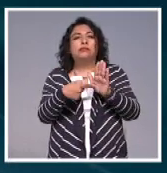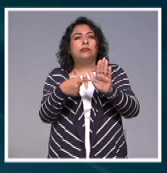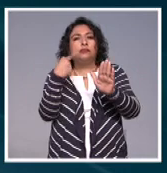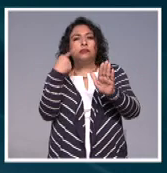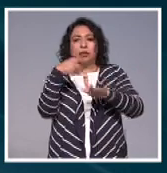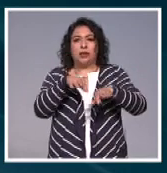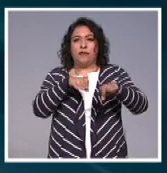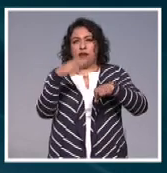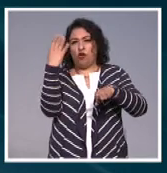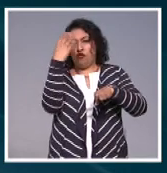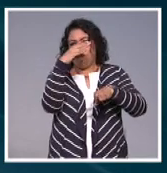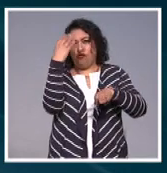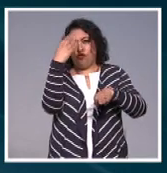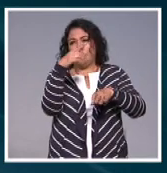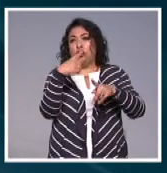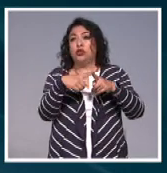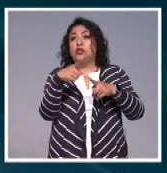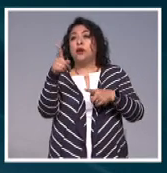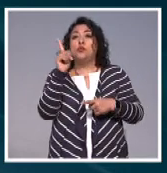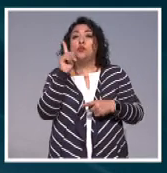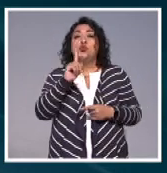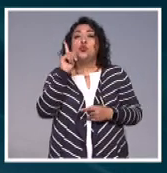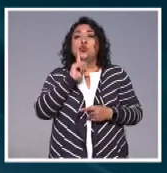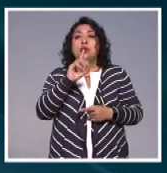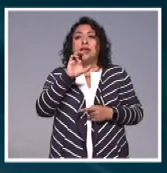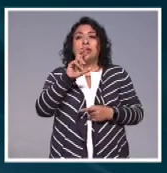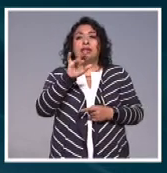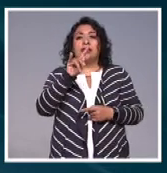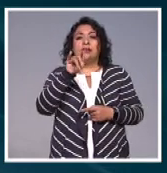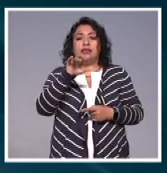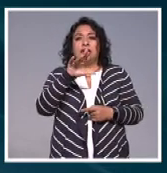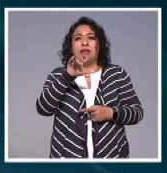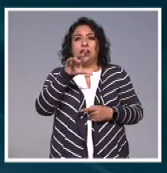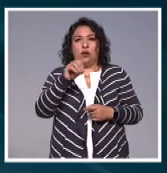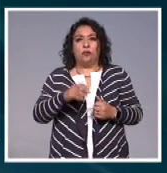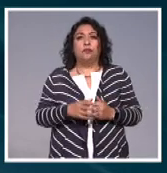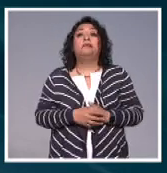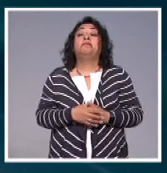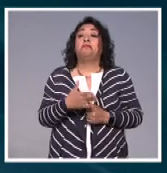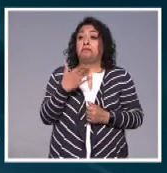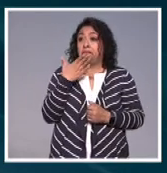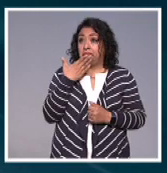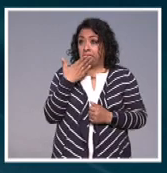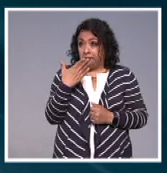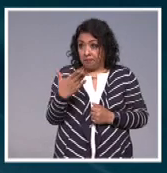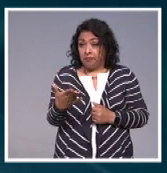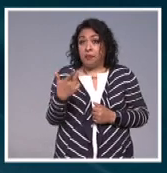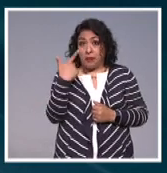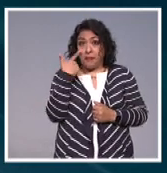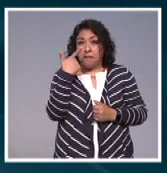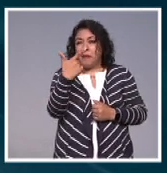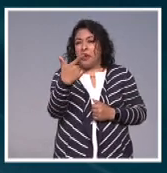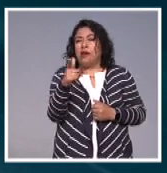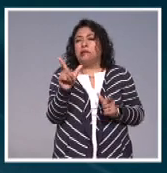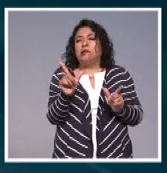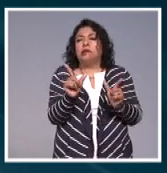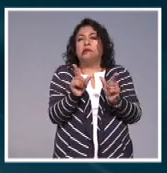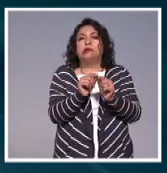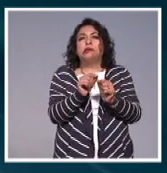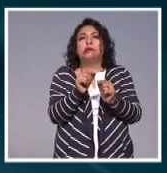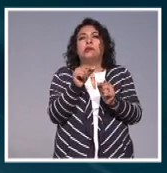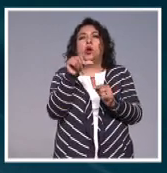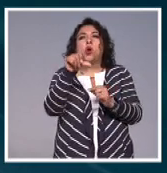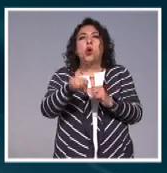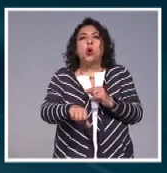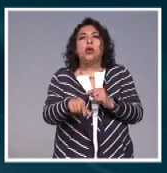trabajo fotográfico de la fotógrafa Cristina Calo. Muy bien, nótese que en este pequeño